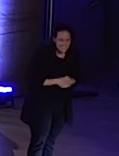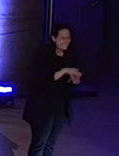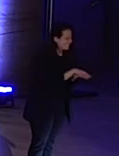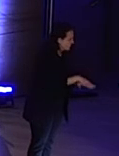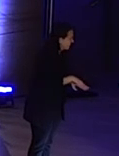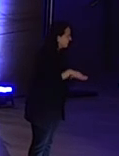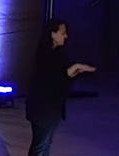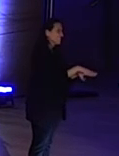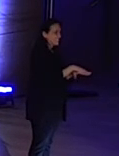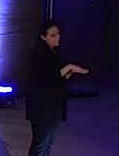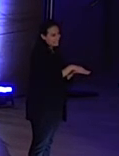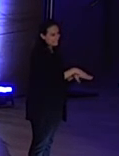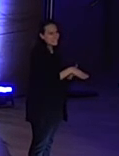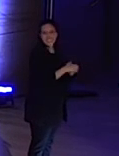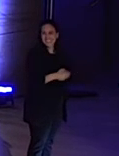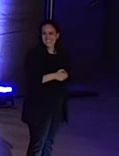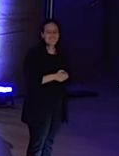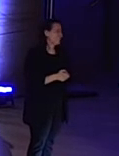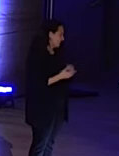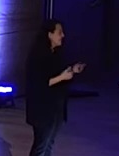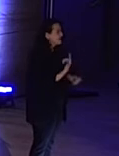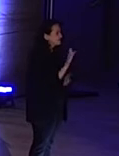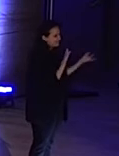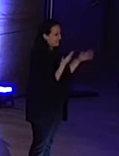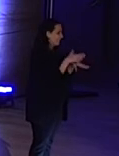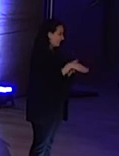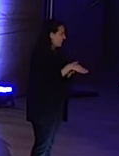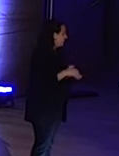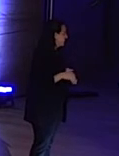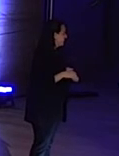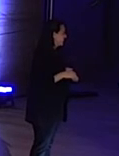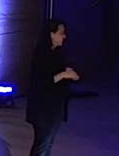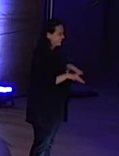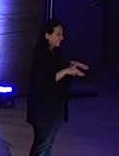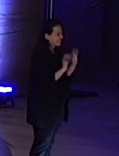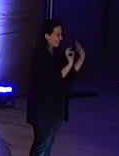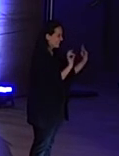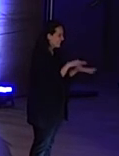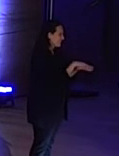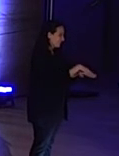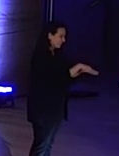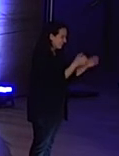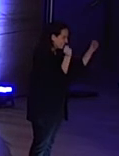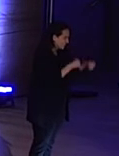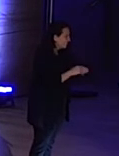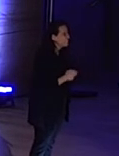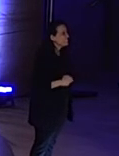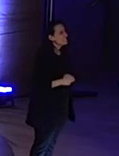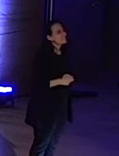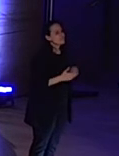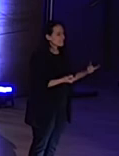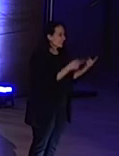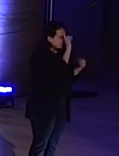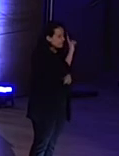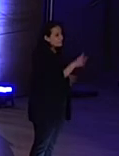Tortuga. Tortuga. Se pone una mano encima de la otra, se mueven los deditos como si fueran las patas y eso es tortuga. ¿Vale? Como esta ya la sabíamos,